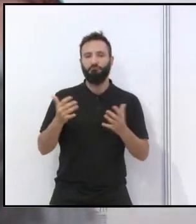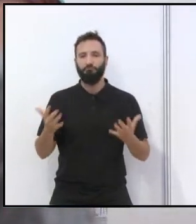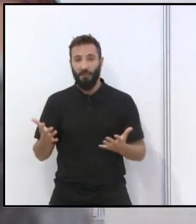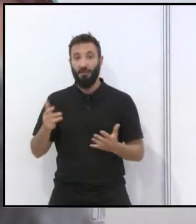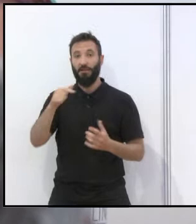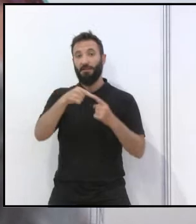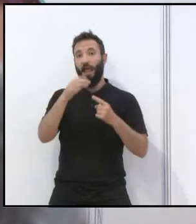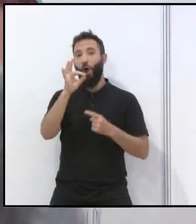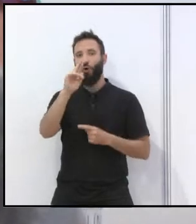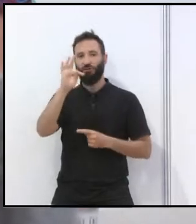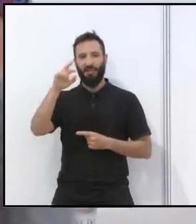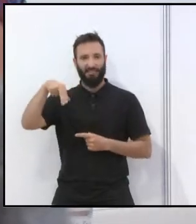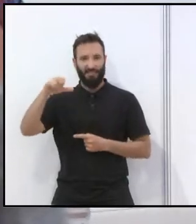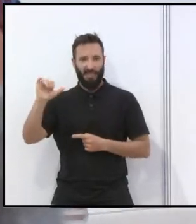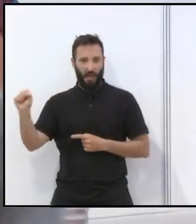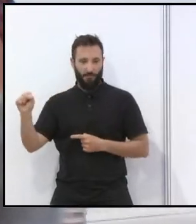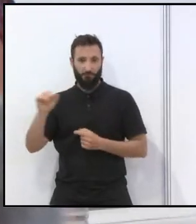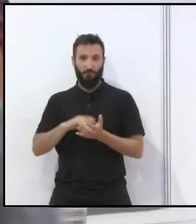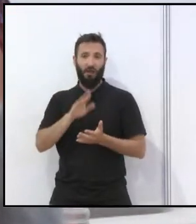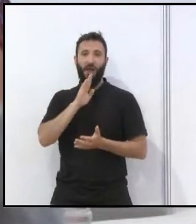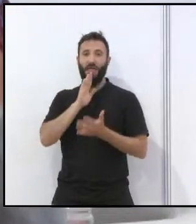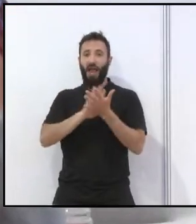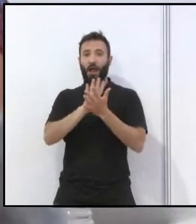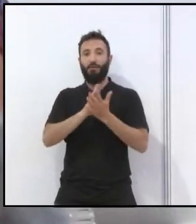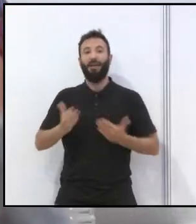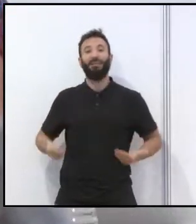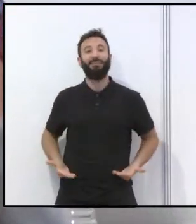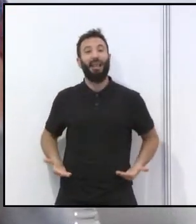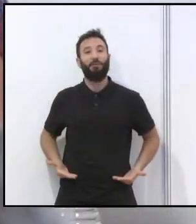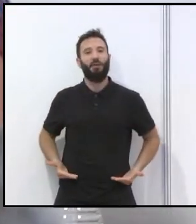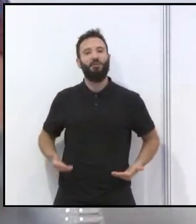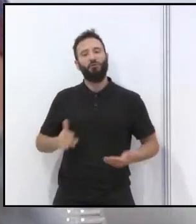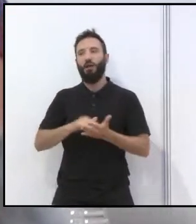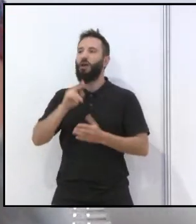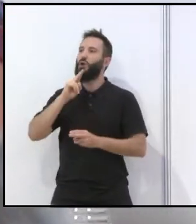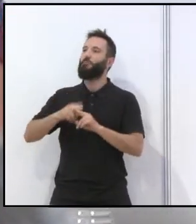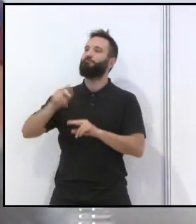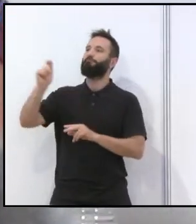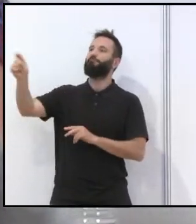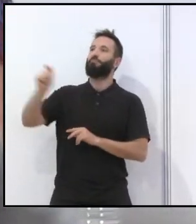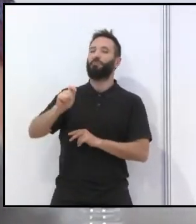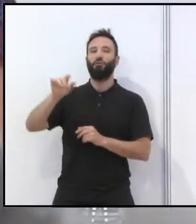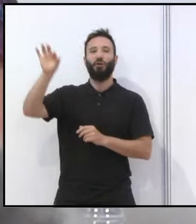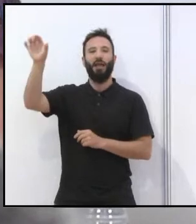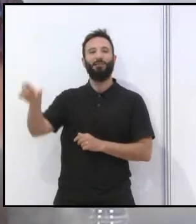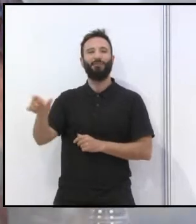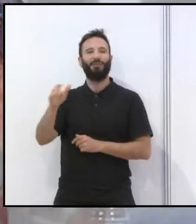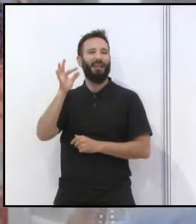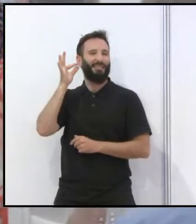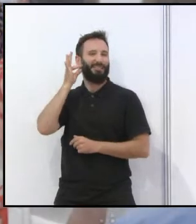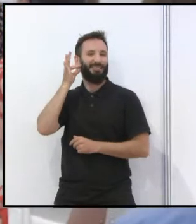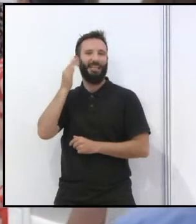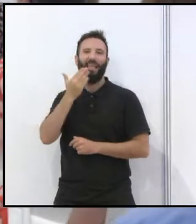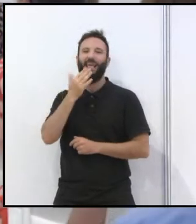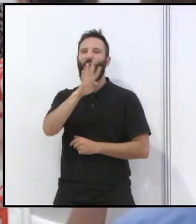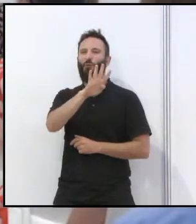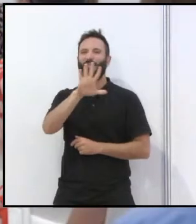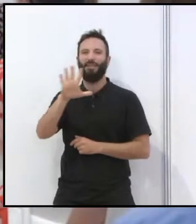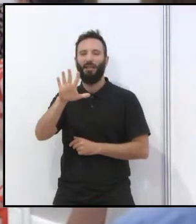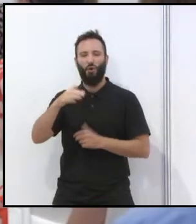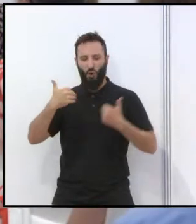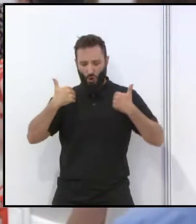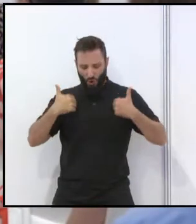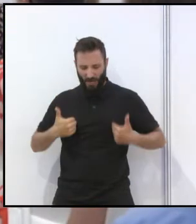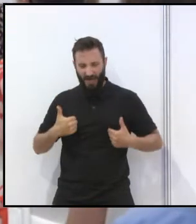la señorita Hortensia, como la llamaba el servicio, a esa mujer serena de 45 años y de carne dura y